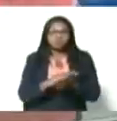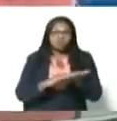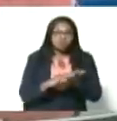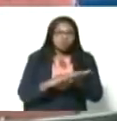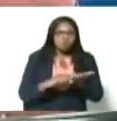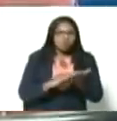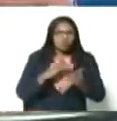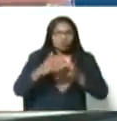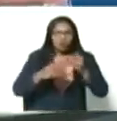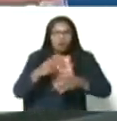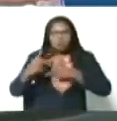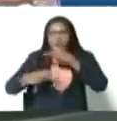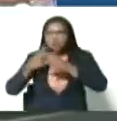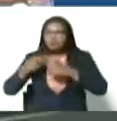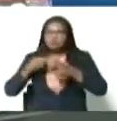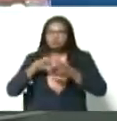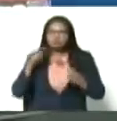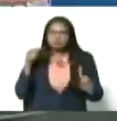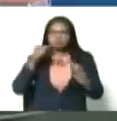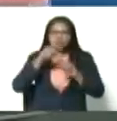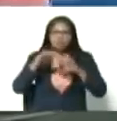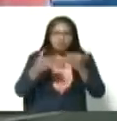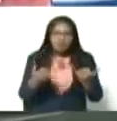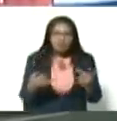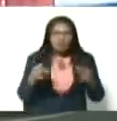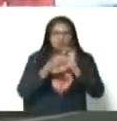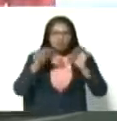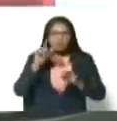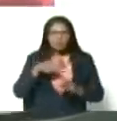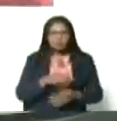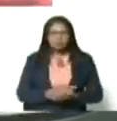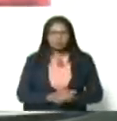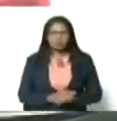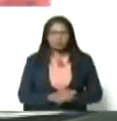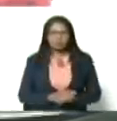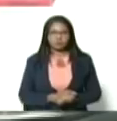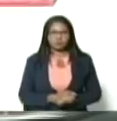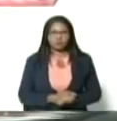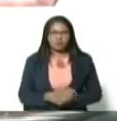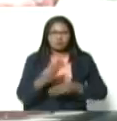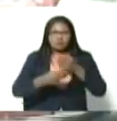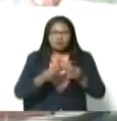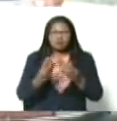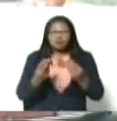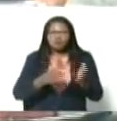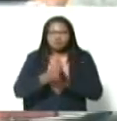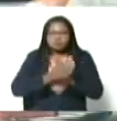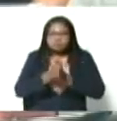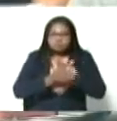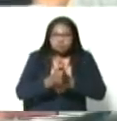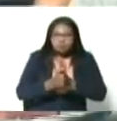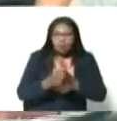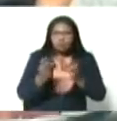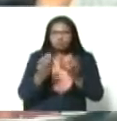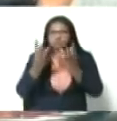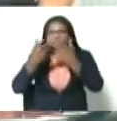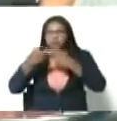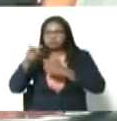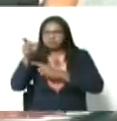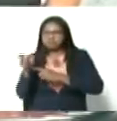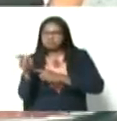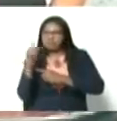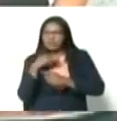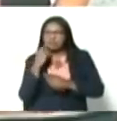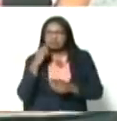de las políticas que se han llevado en nuestro Ejecutivo Nacional y que ha hecho que muchos emprendedores, muchos empresarios que creen